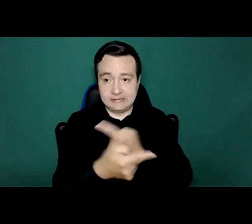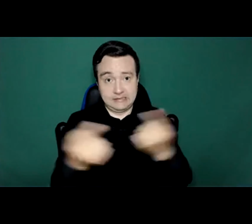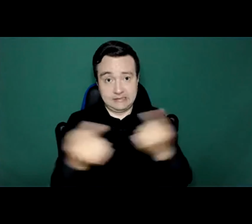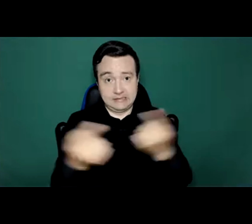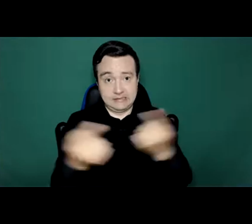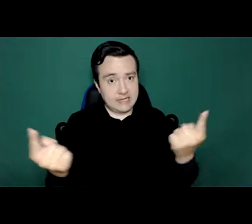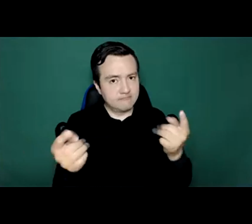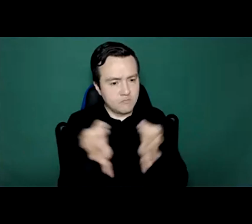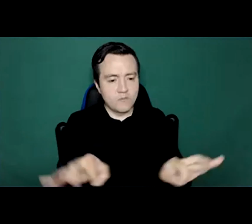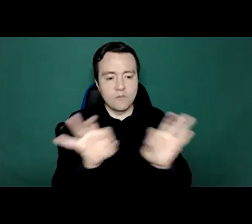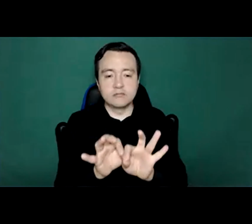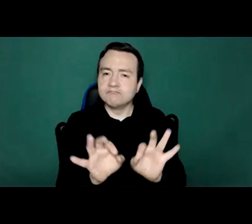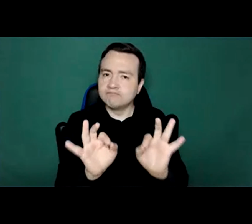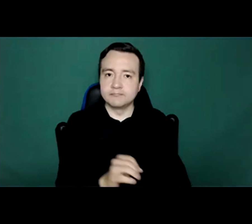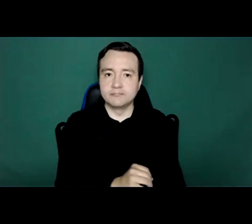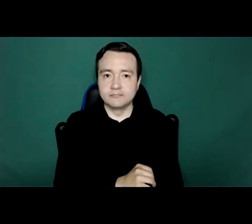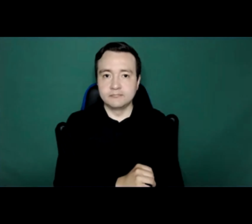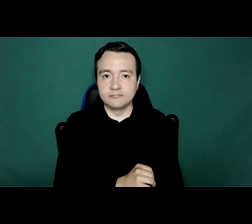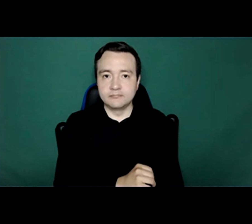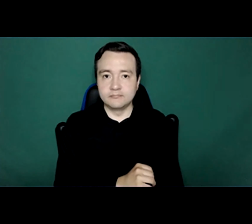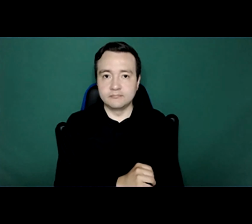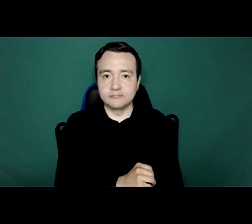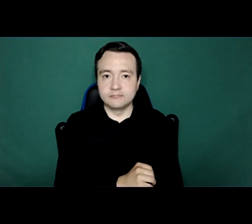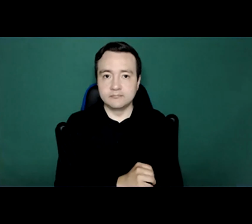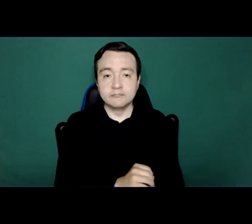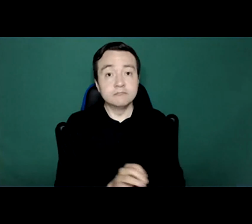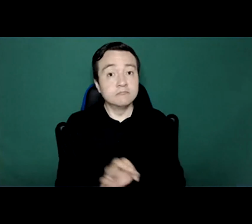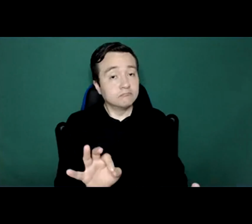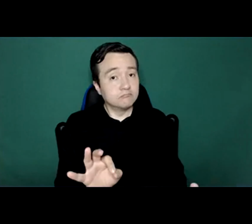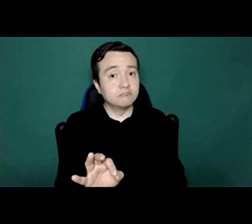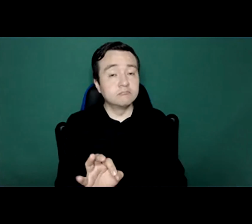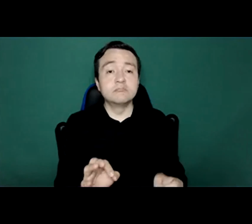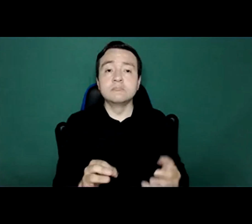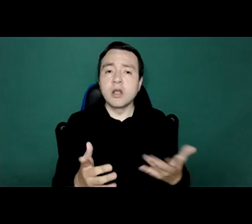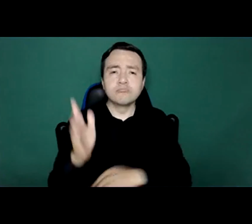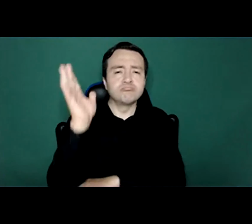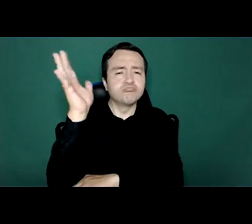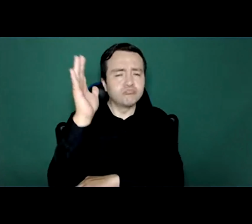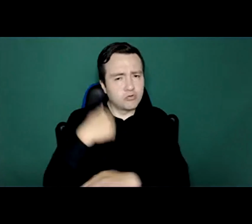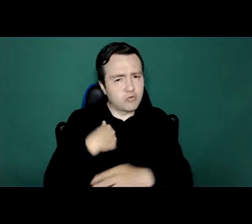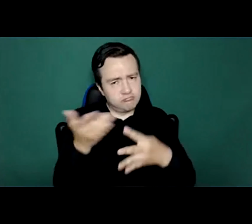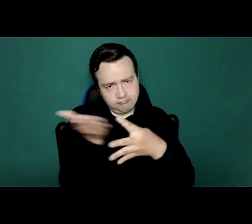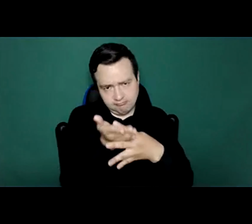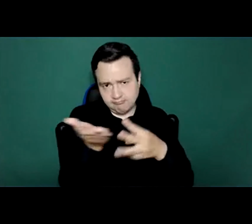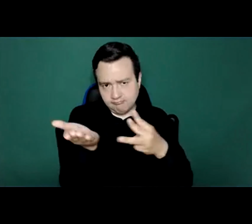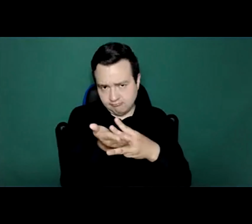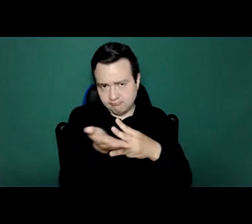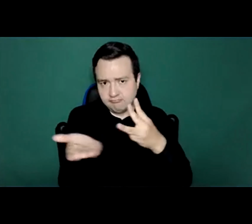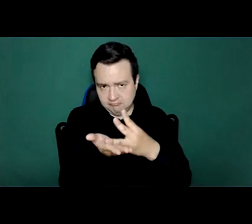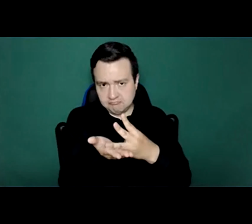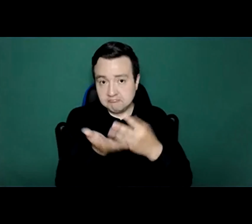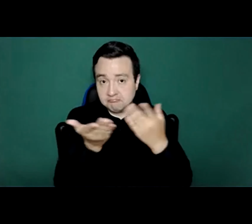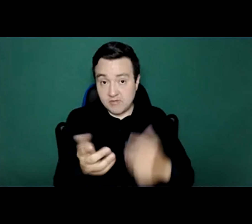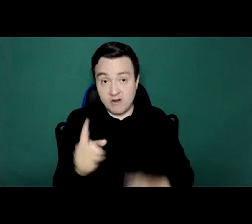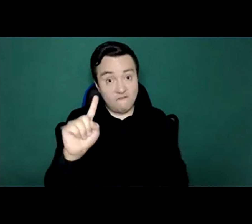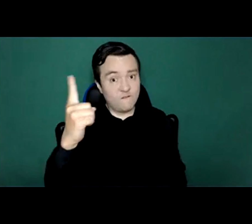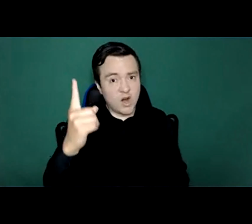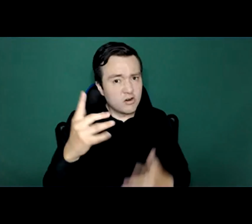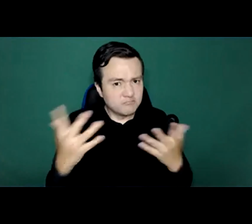lo que hemos encontrado hasta ahora en las presentaciones. Lo voy a dividir en tres partes, ¿no? La primera parte, tratar